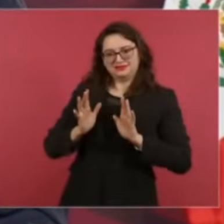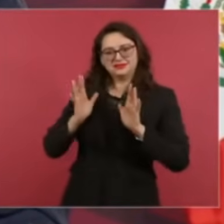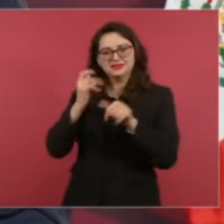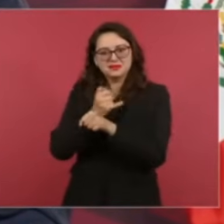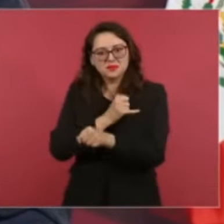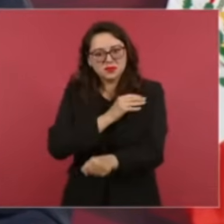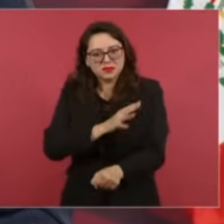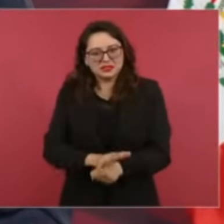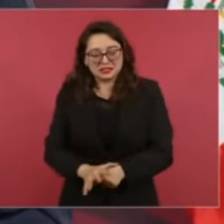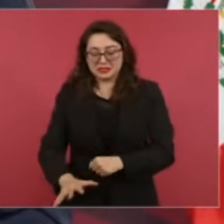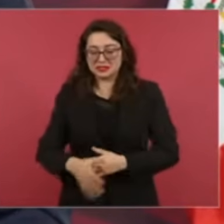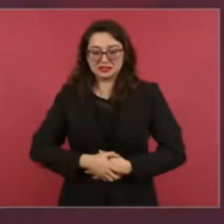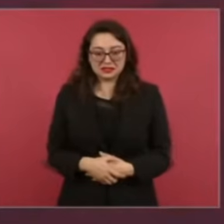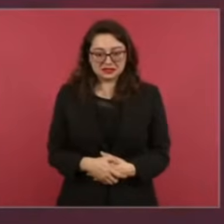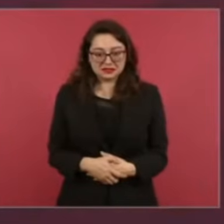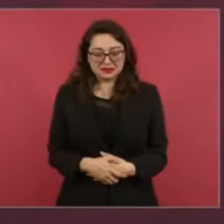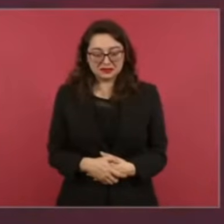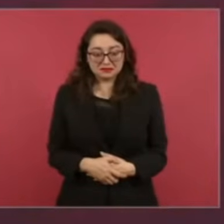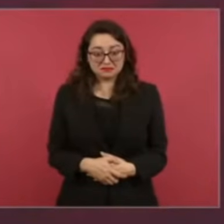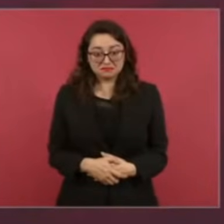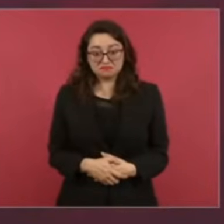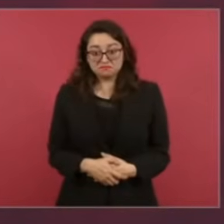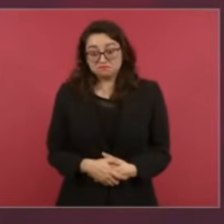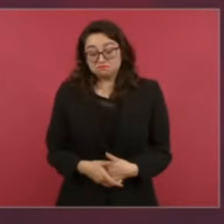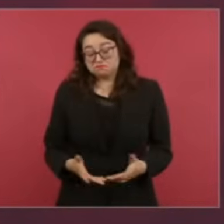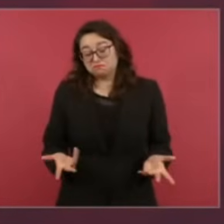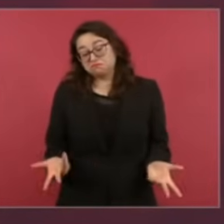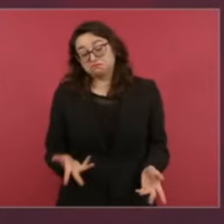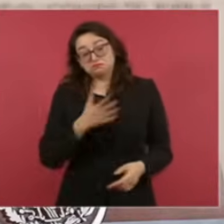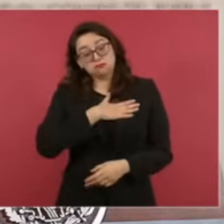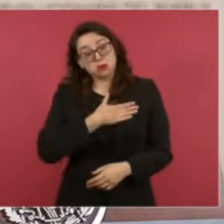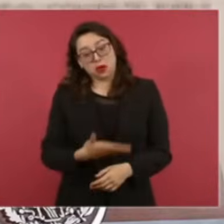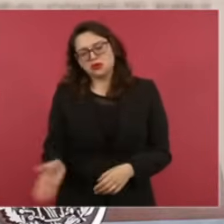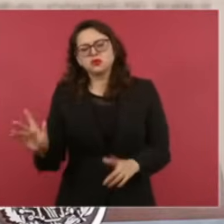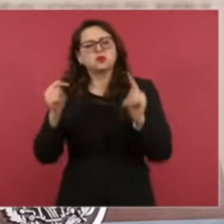Pero tampoco nos vamos a quejar, estamos viviendo tiempos